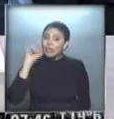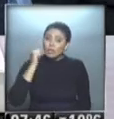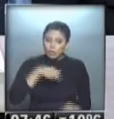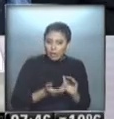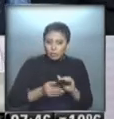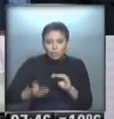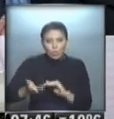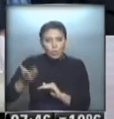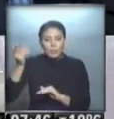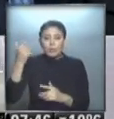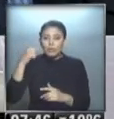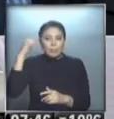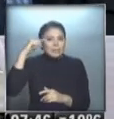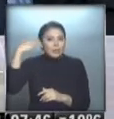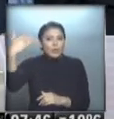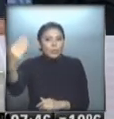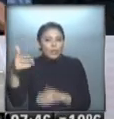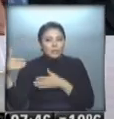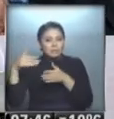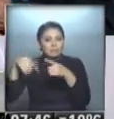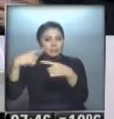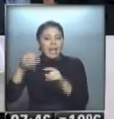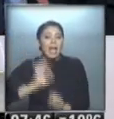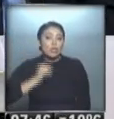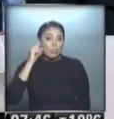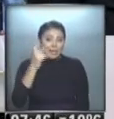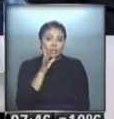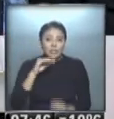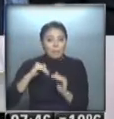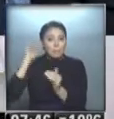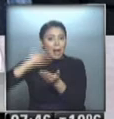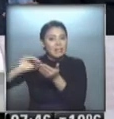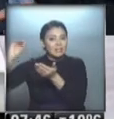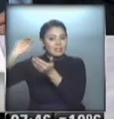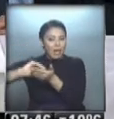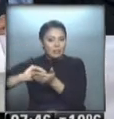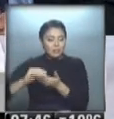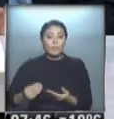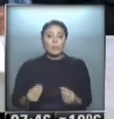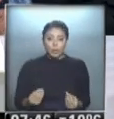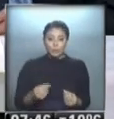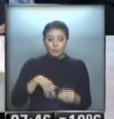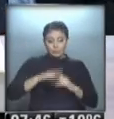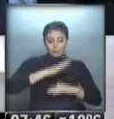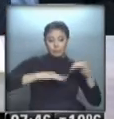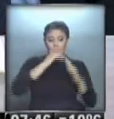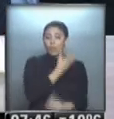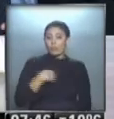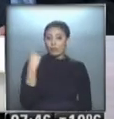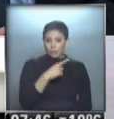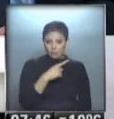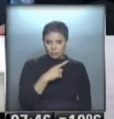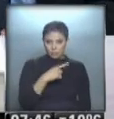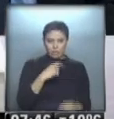y la perspectivas es que este mismo camino siga durante el año 2014 teniendo en cuenta que tanto la obra pública como